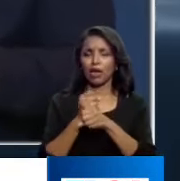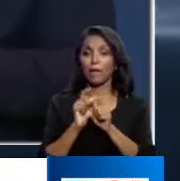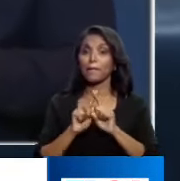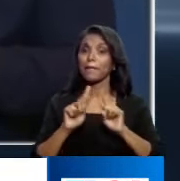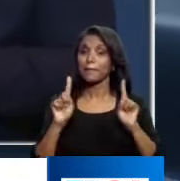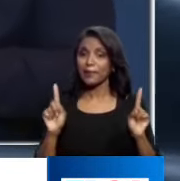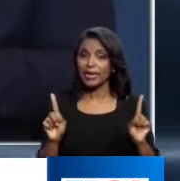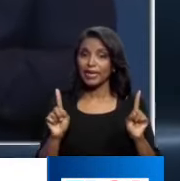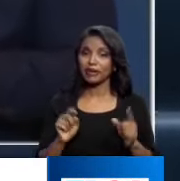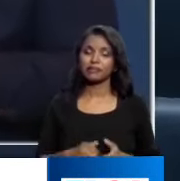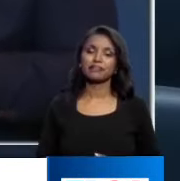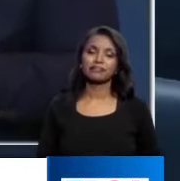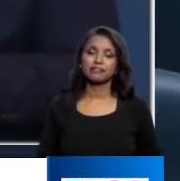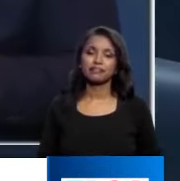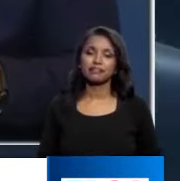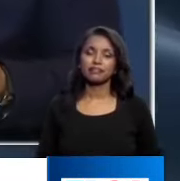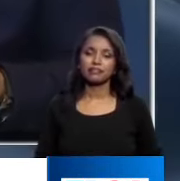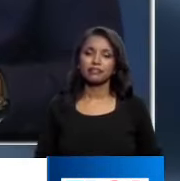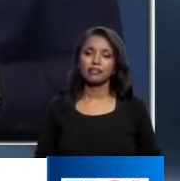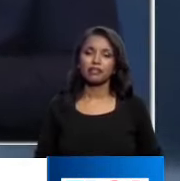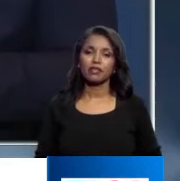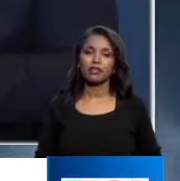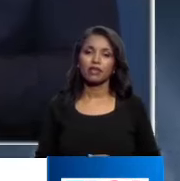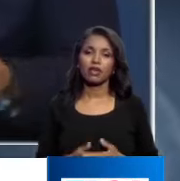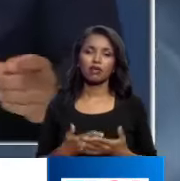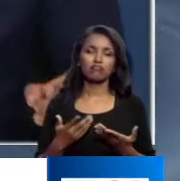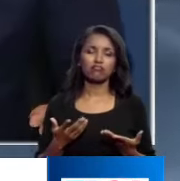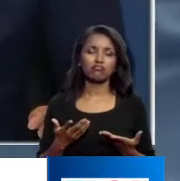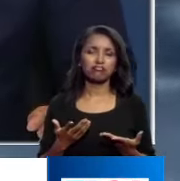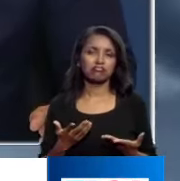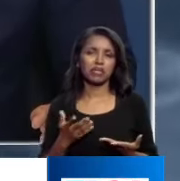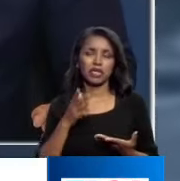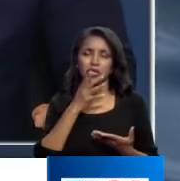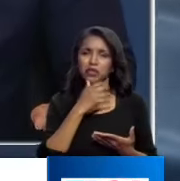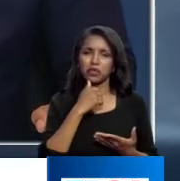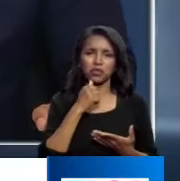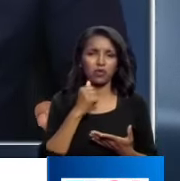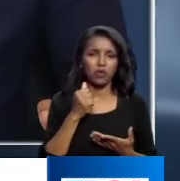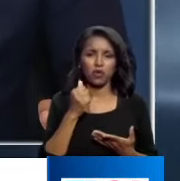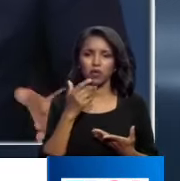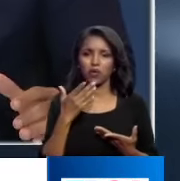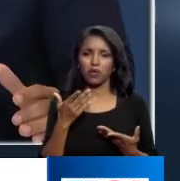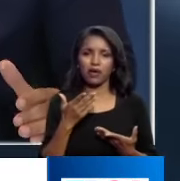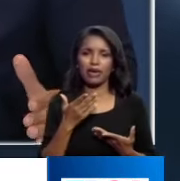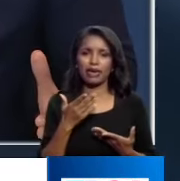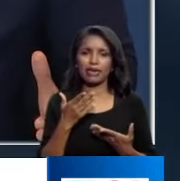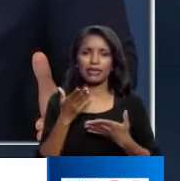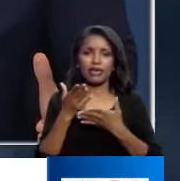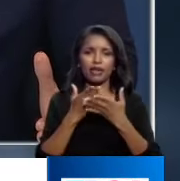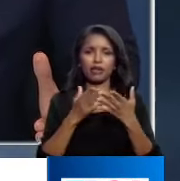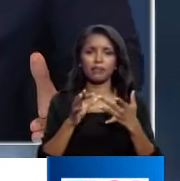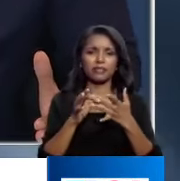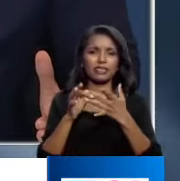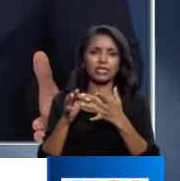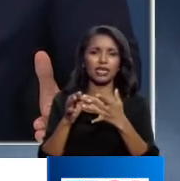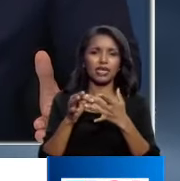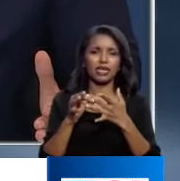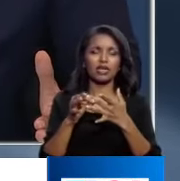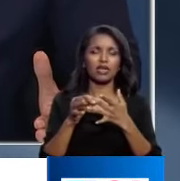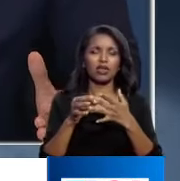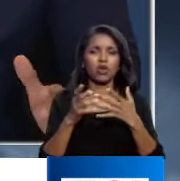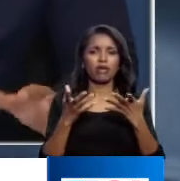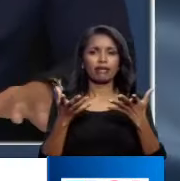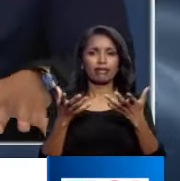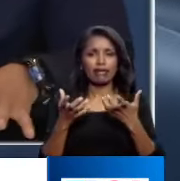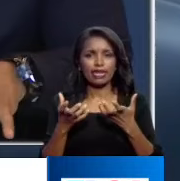embargo, no hay una banca especializada para los microempresarios del sector turismo y aquellos que buscan emprender en